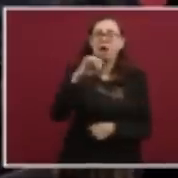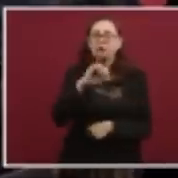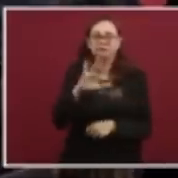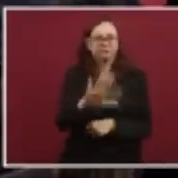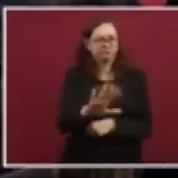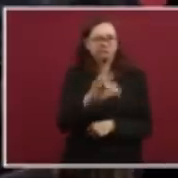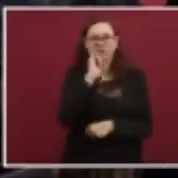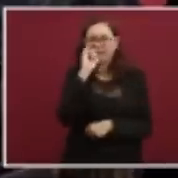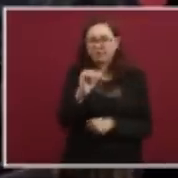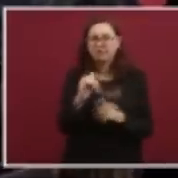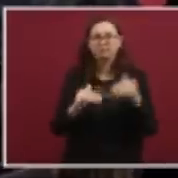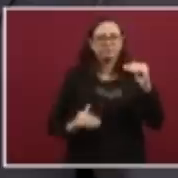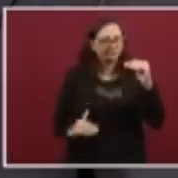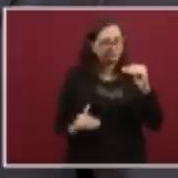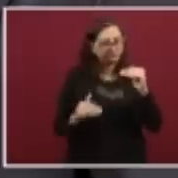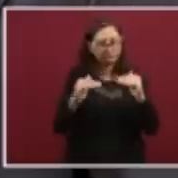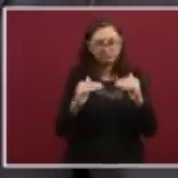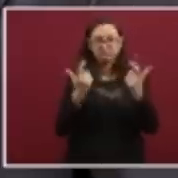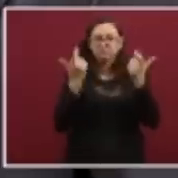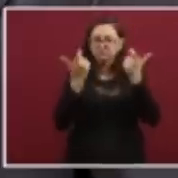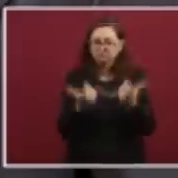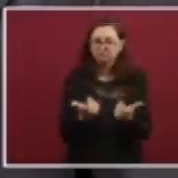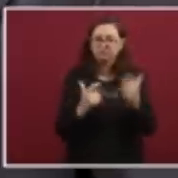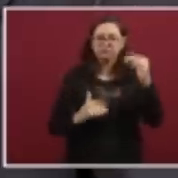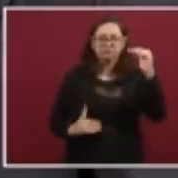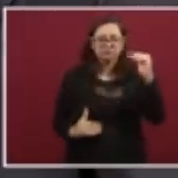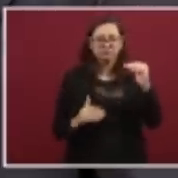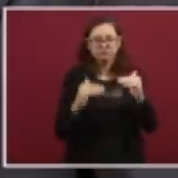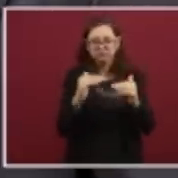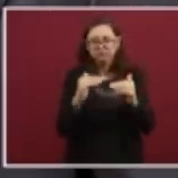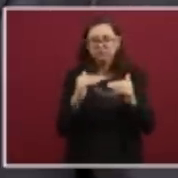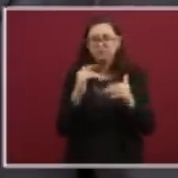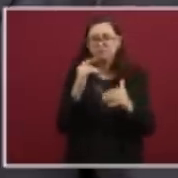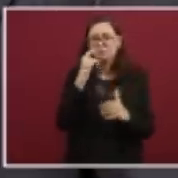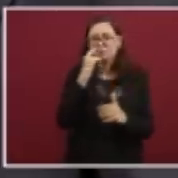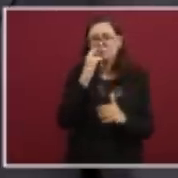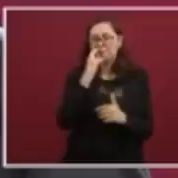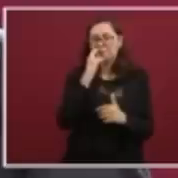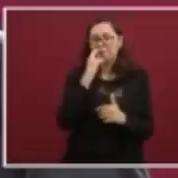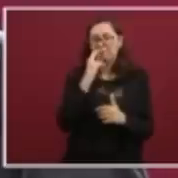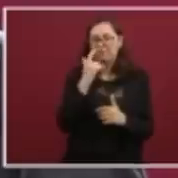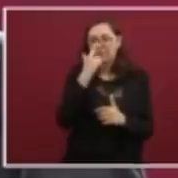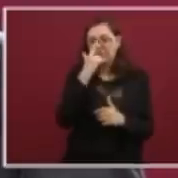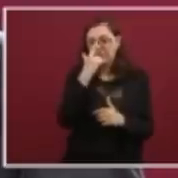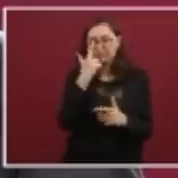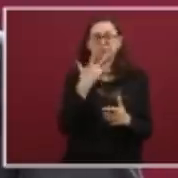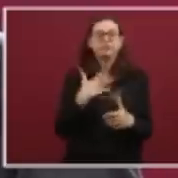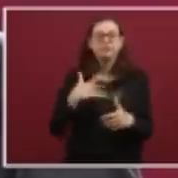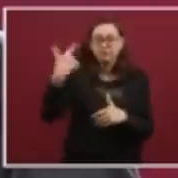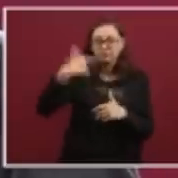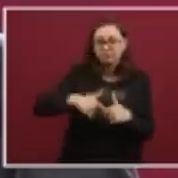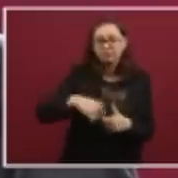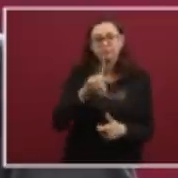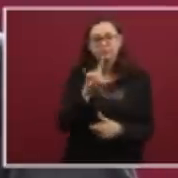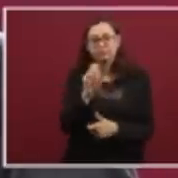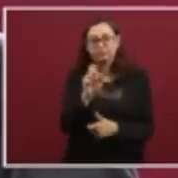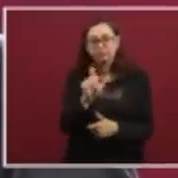se mantengan los precios de las gasolinas, del diésel, del